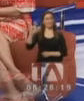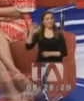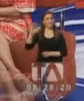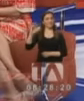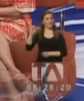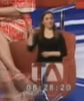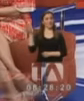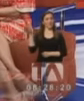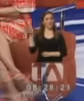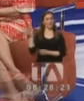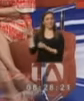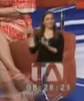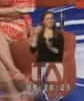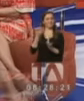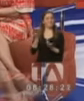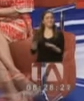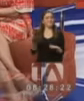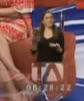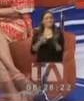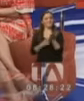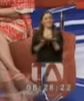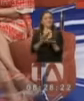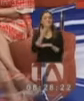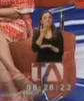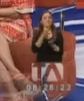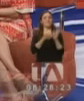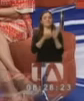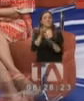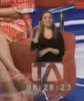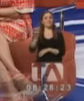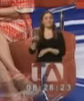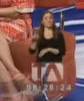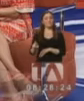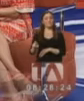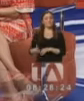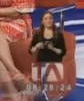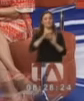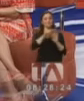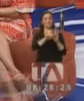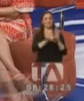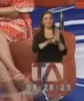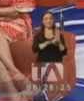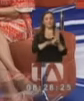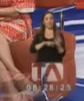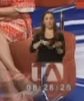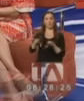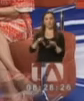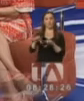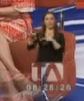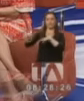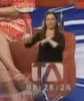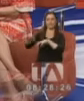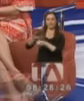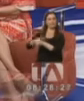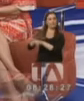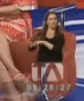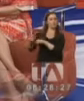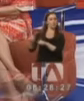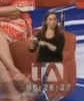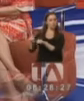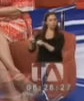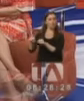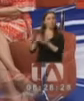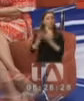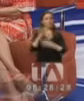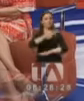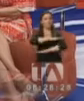ocasión les va a contar cómo reportar las necesidades y requerimientos en las zonas afectadas por el terremoto. Así es, a través